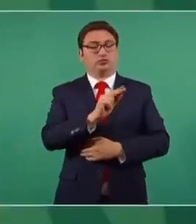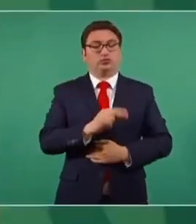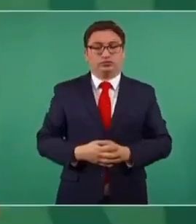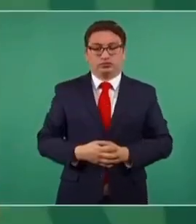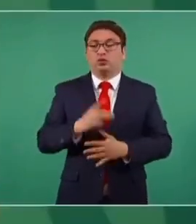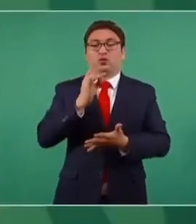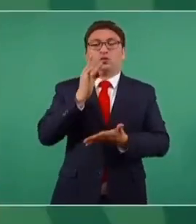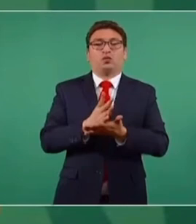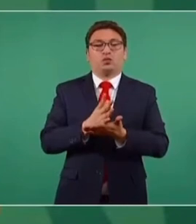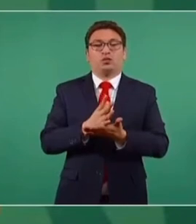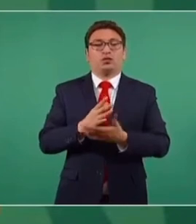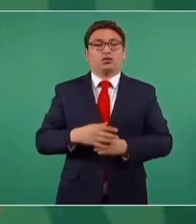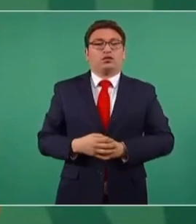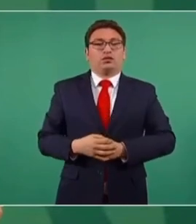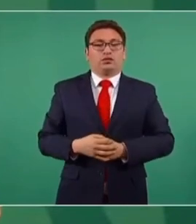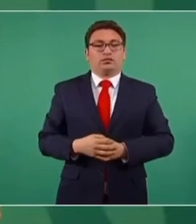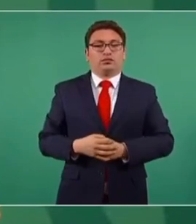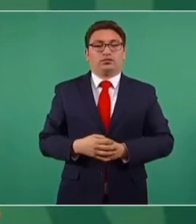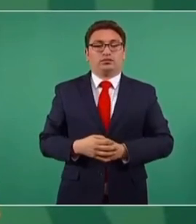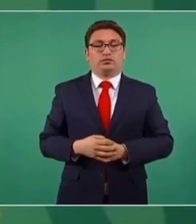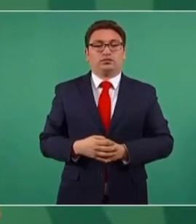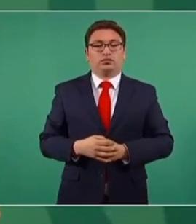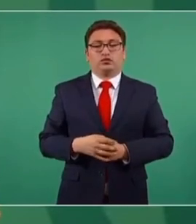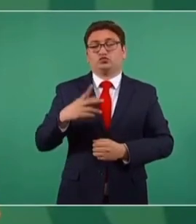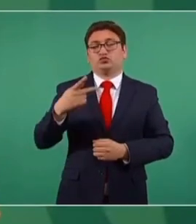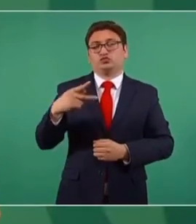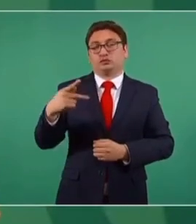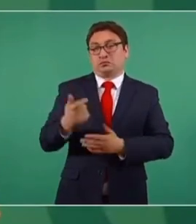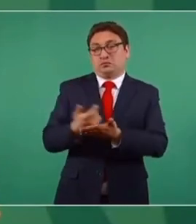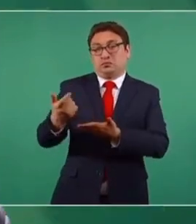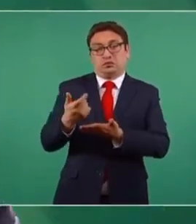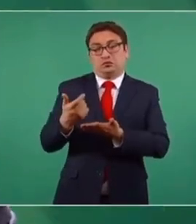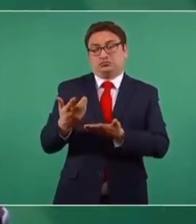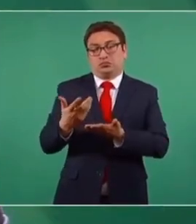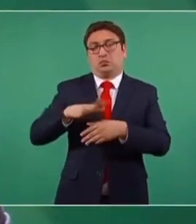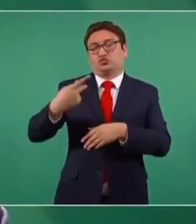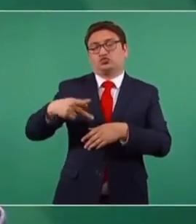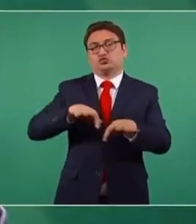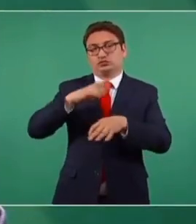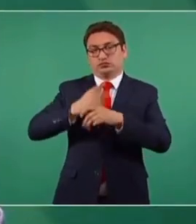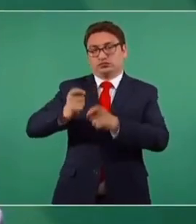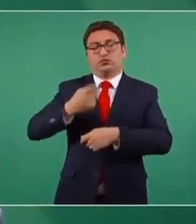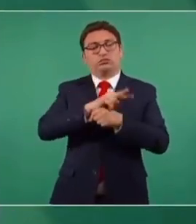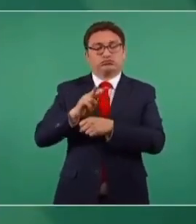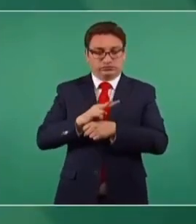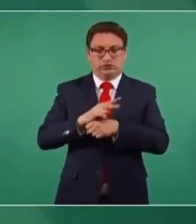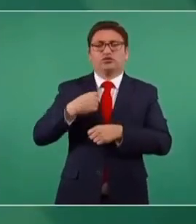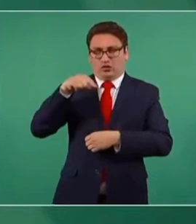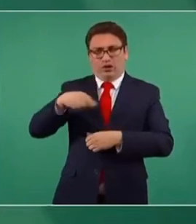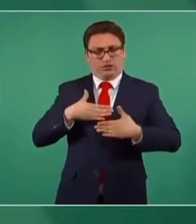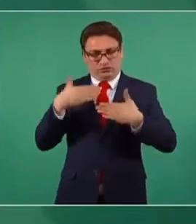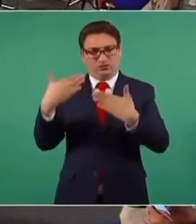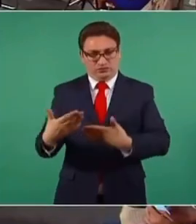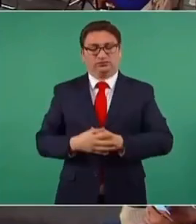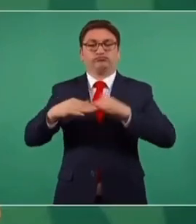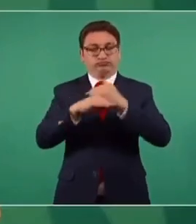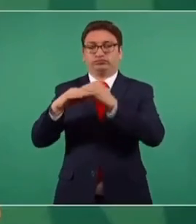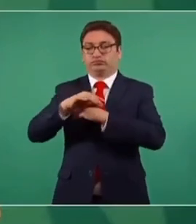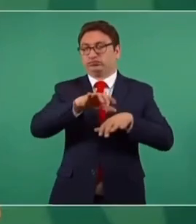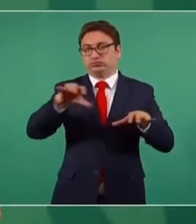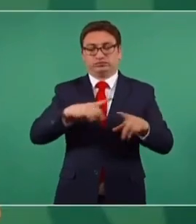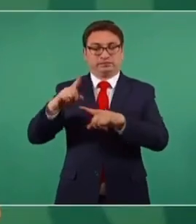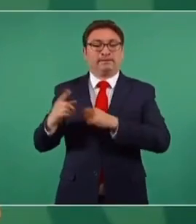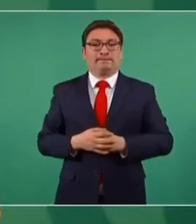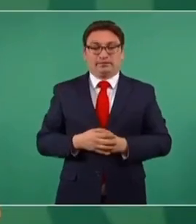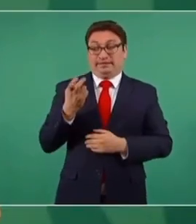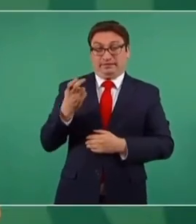No. Es nada más lo que pues puede significar sus honorarios, el pago por el trabajo de supervisión. Y le tengo confianza al ingeniero Cedric. Y lo